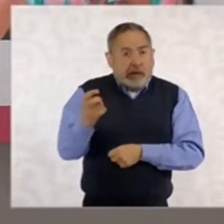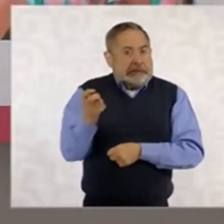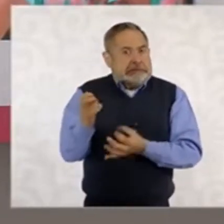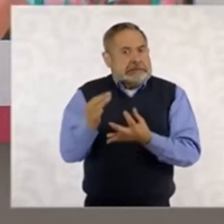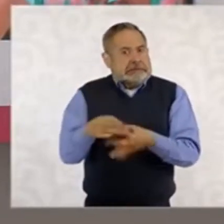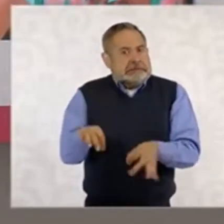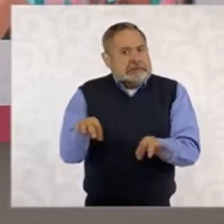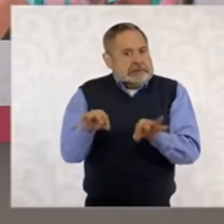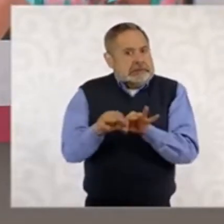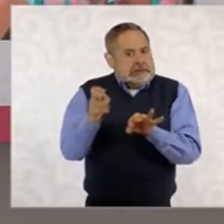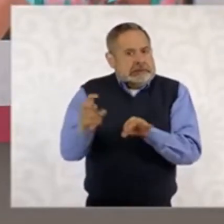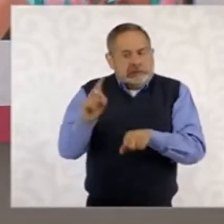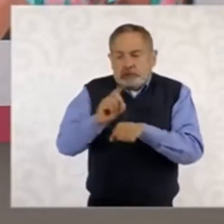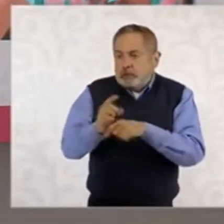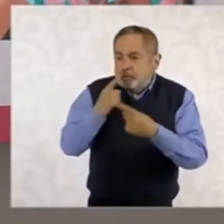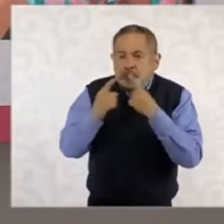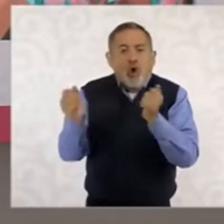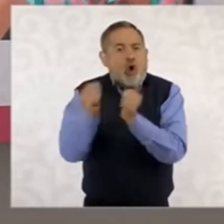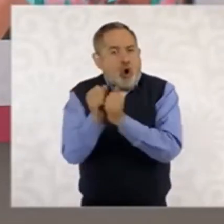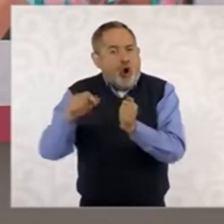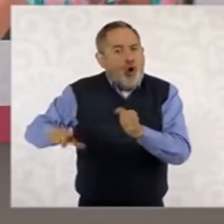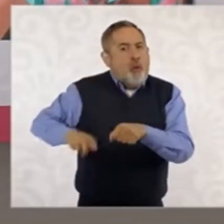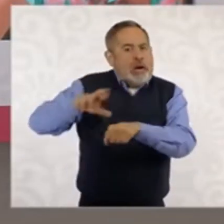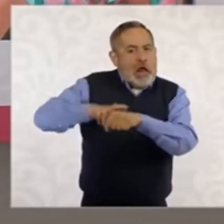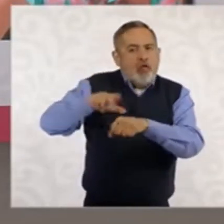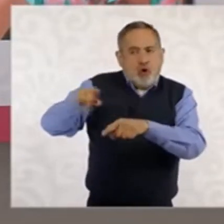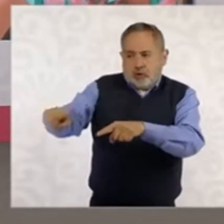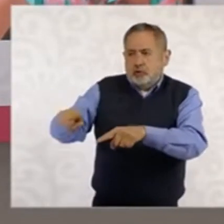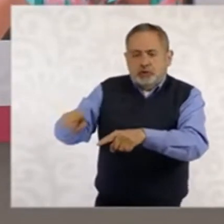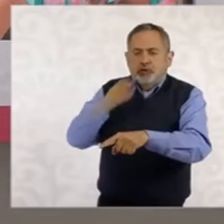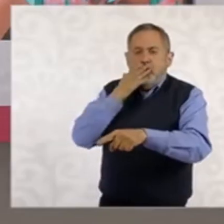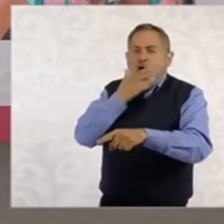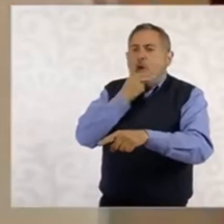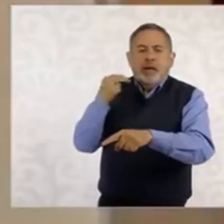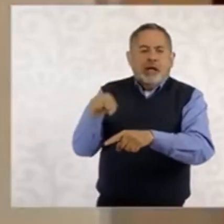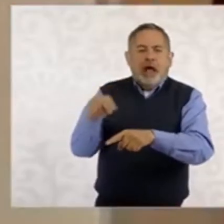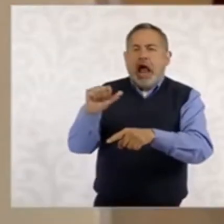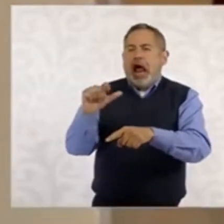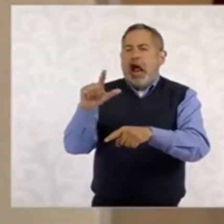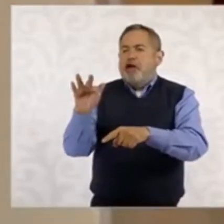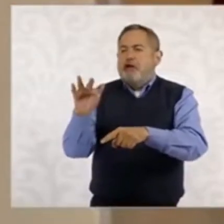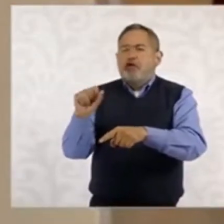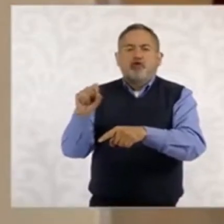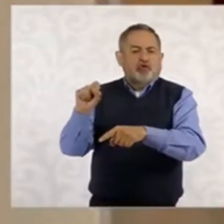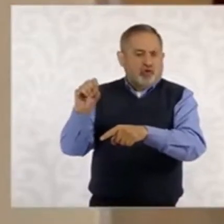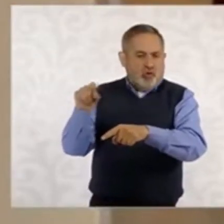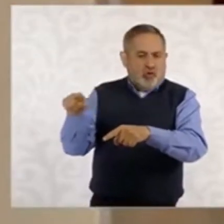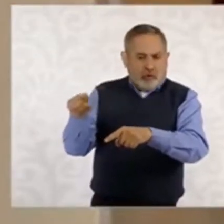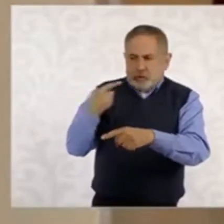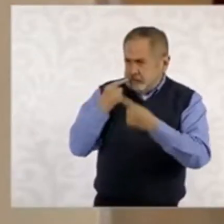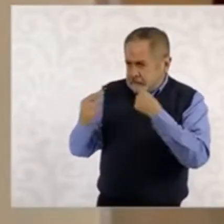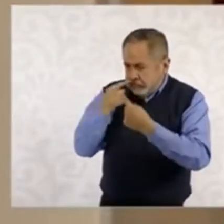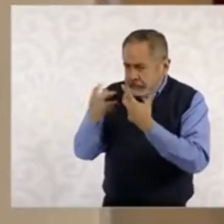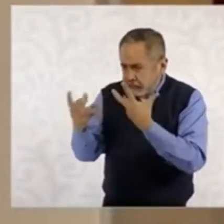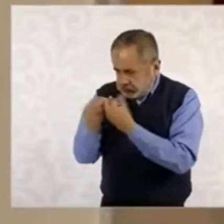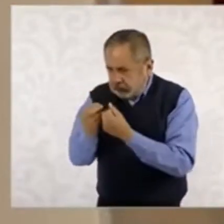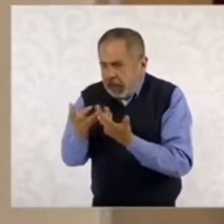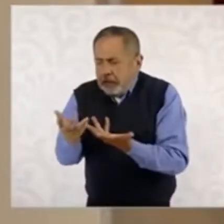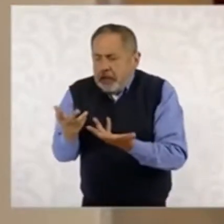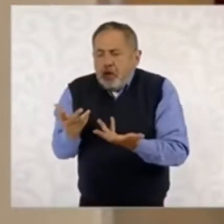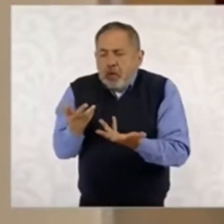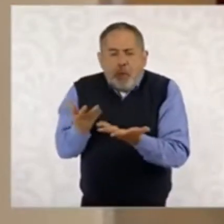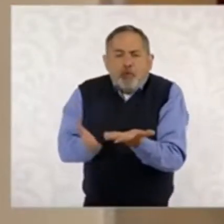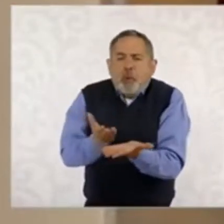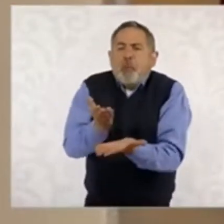donde estuvimos con el señor gobernador de Sonora, Alfonso Durazo, estuvimos juntos para dar como resultado